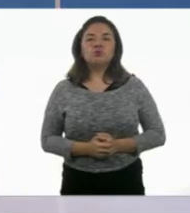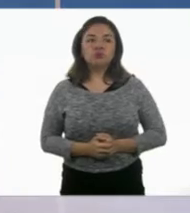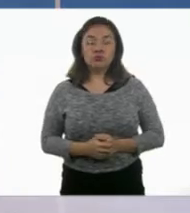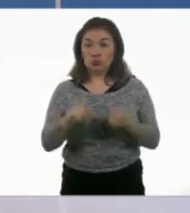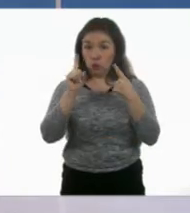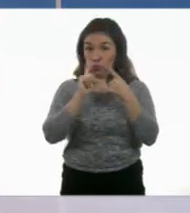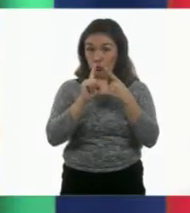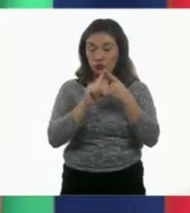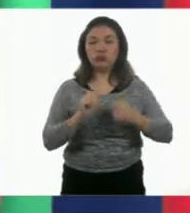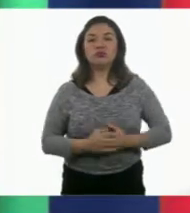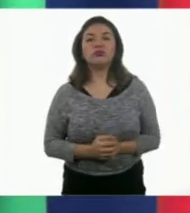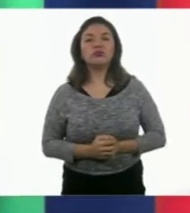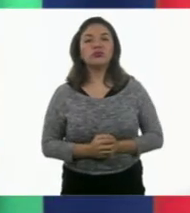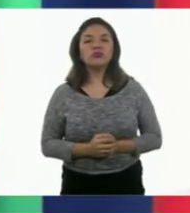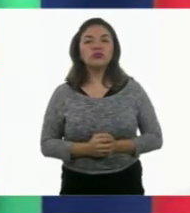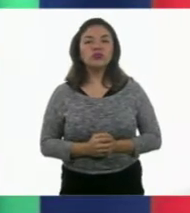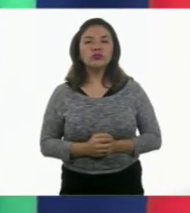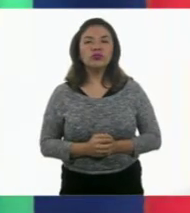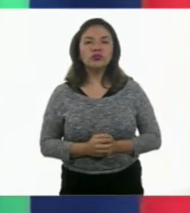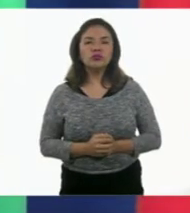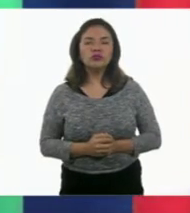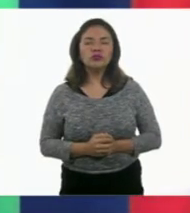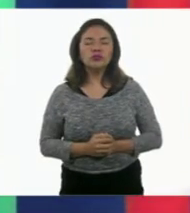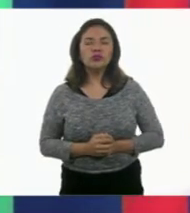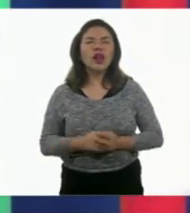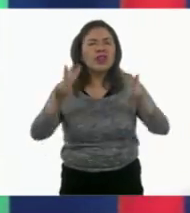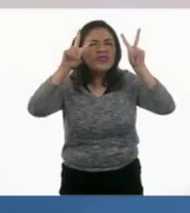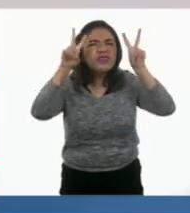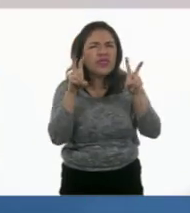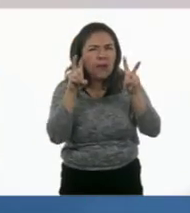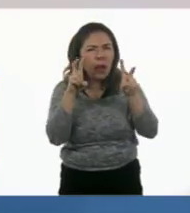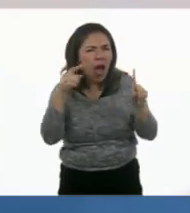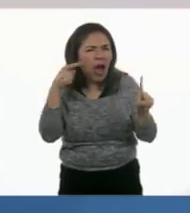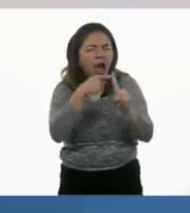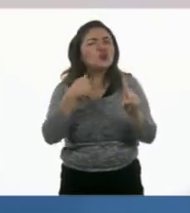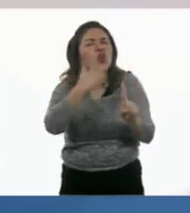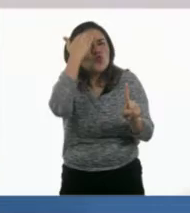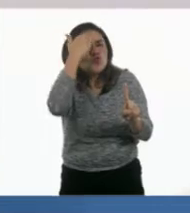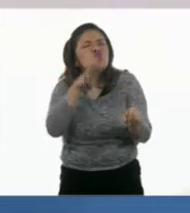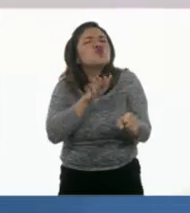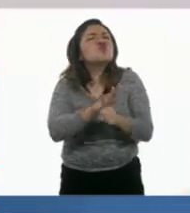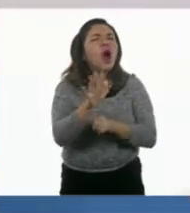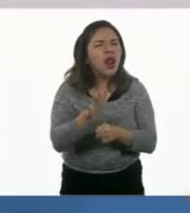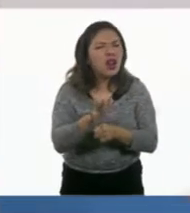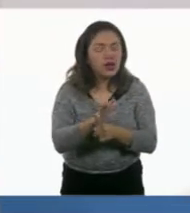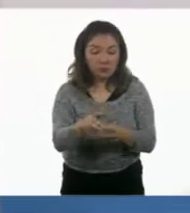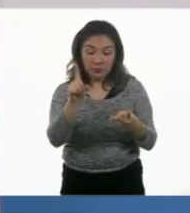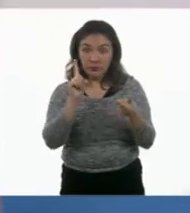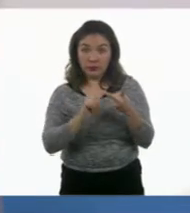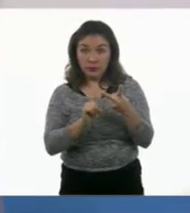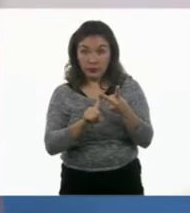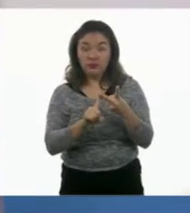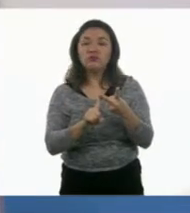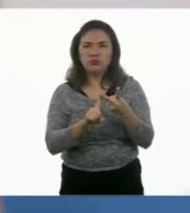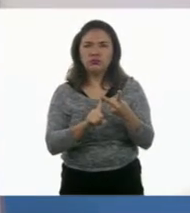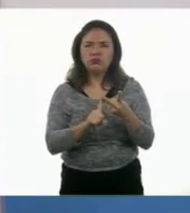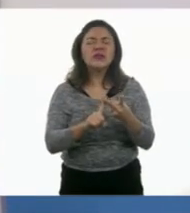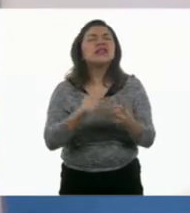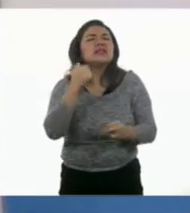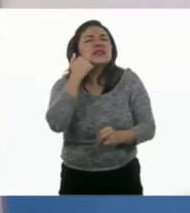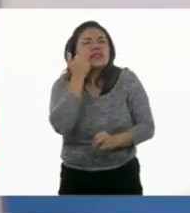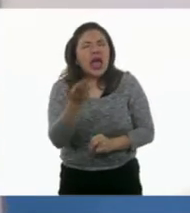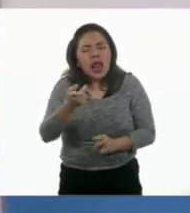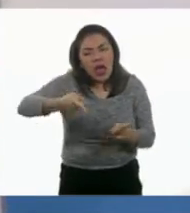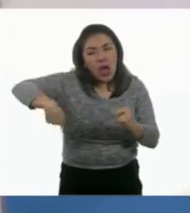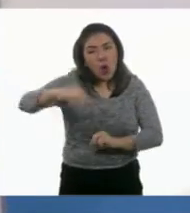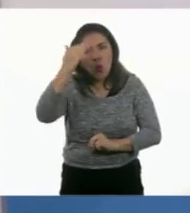Pregunta número 1. ¿Qué conozco del tema? Pregunta número 2. ¿Qué quisieran conocer los